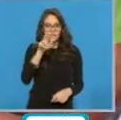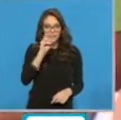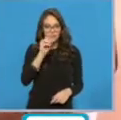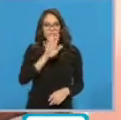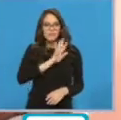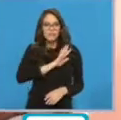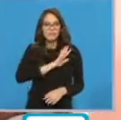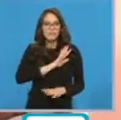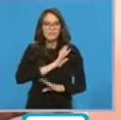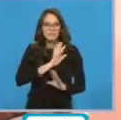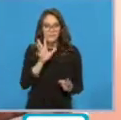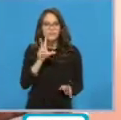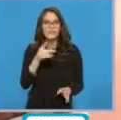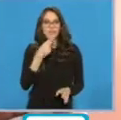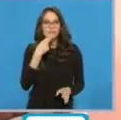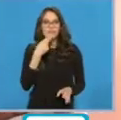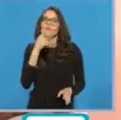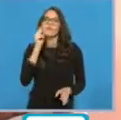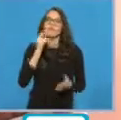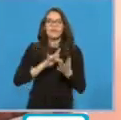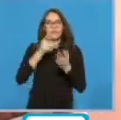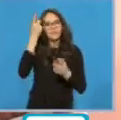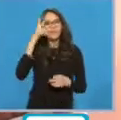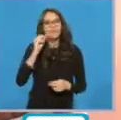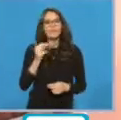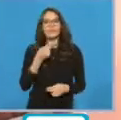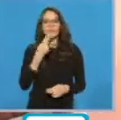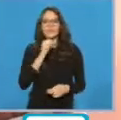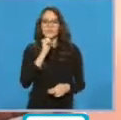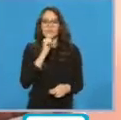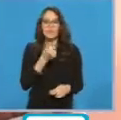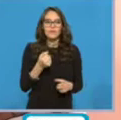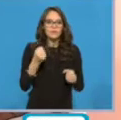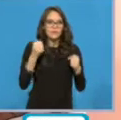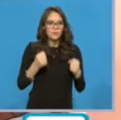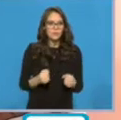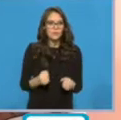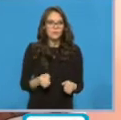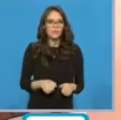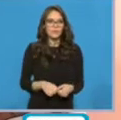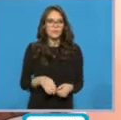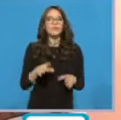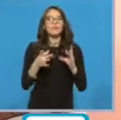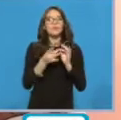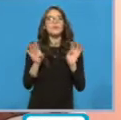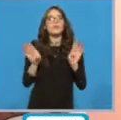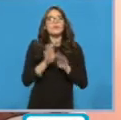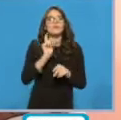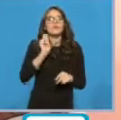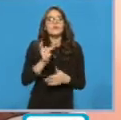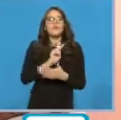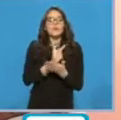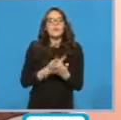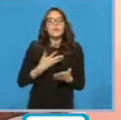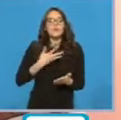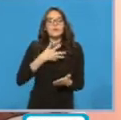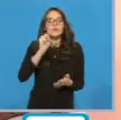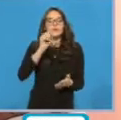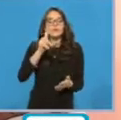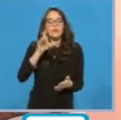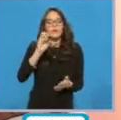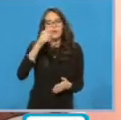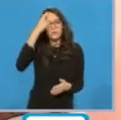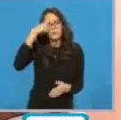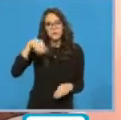Así bueno. es. Ahora cuéntanos tú, ¿cómo ha sido este proceso, esta implementación de los programas que trae SEDECO para, por ejemplo, el mercado